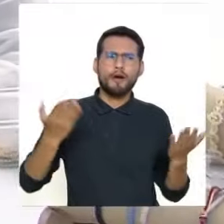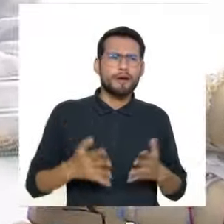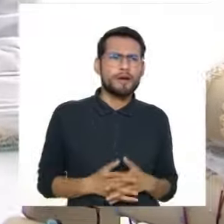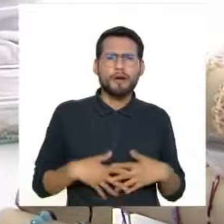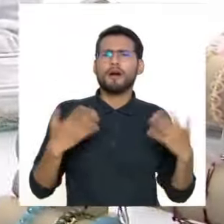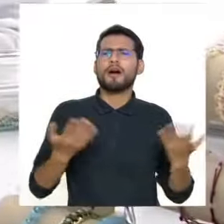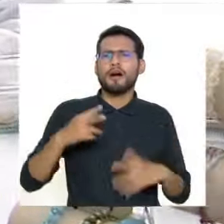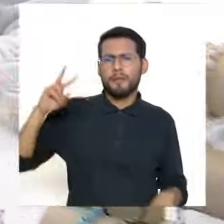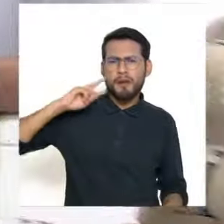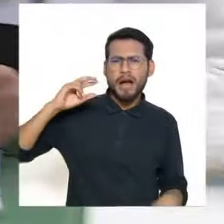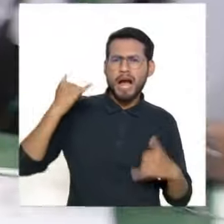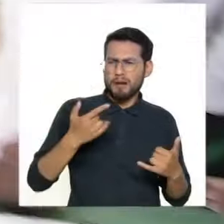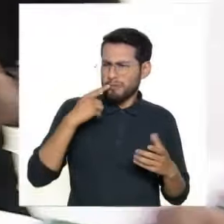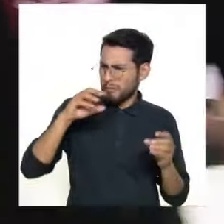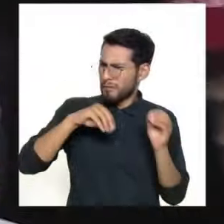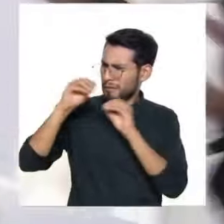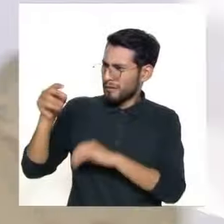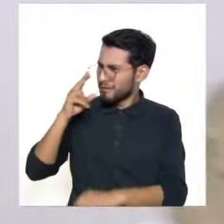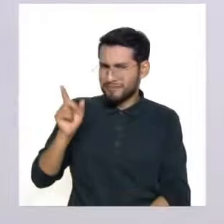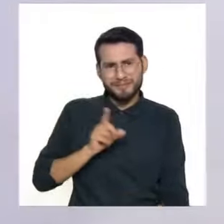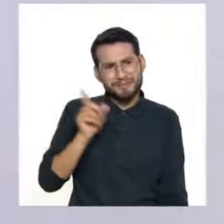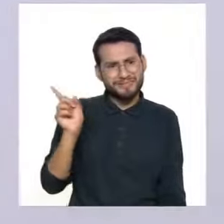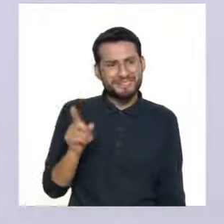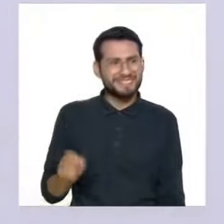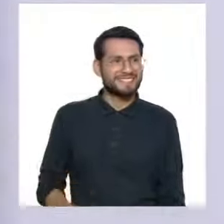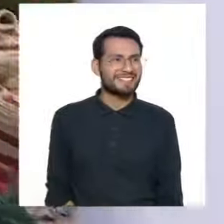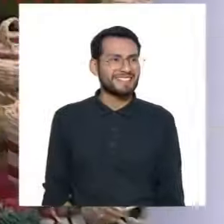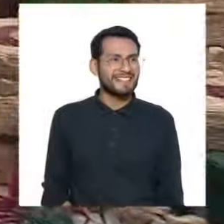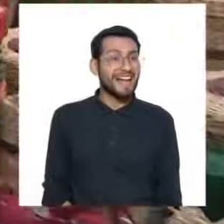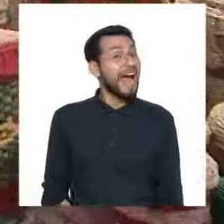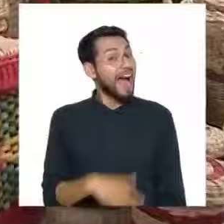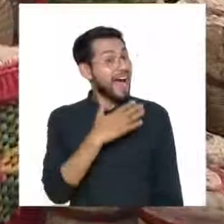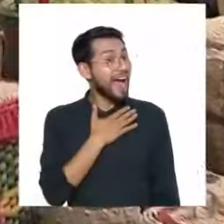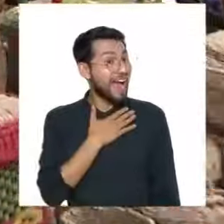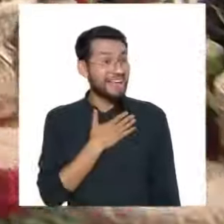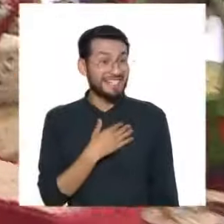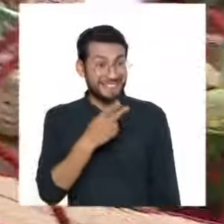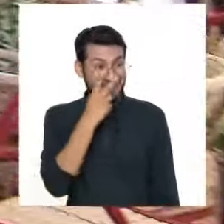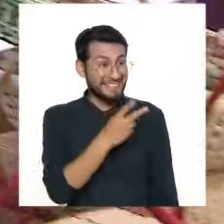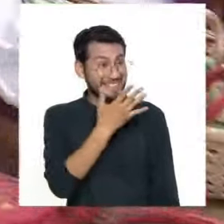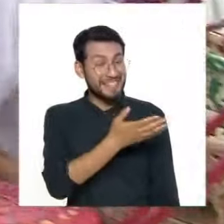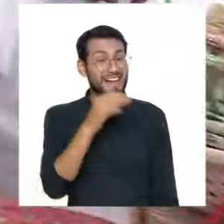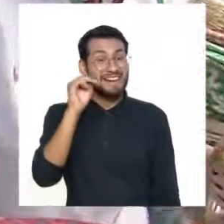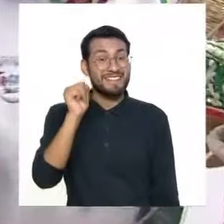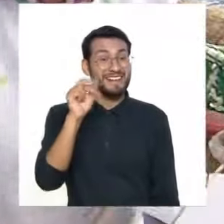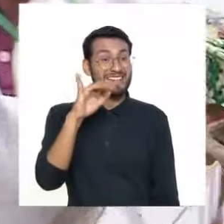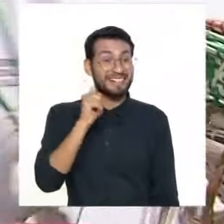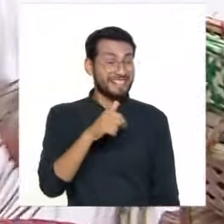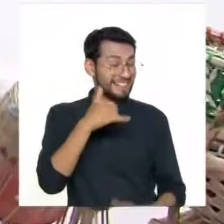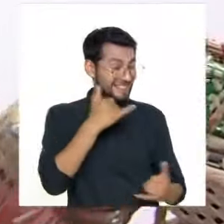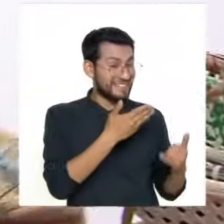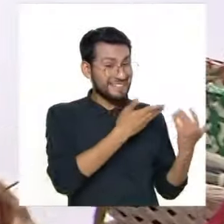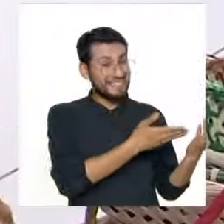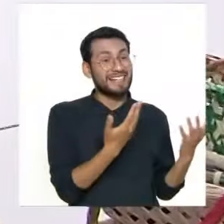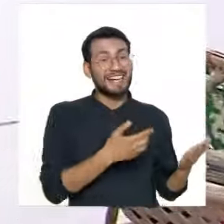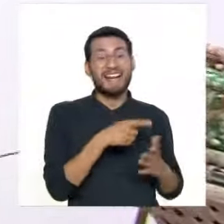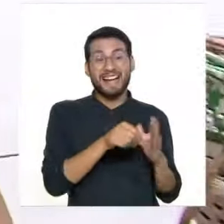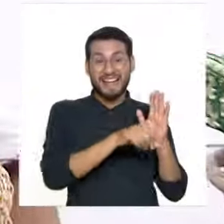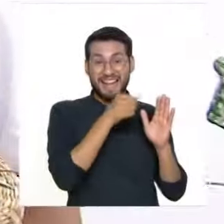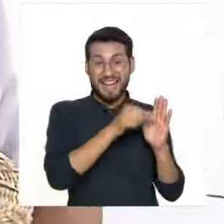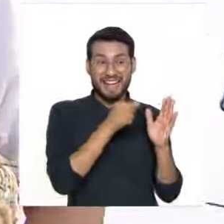dónde está vanesita vamos a buscar a vanesita vamos por allá vamos a ballar Ah y aquí me encuentro con María también Ella es una